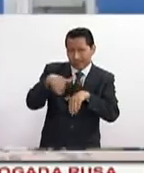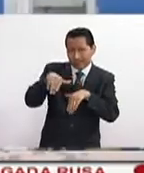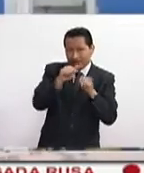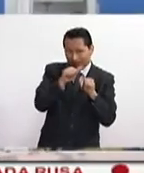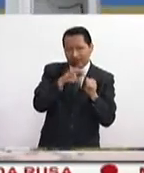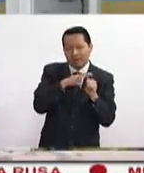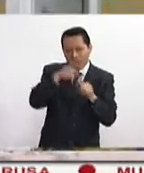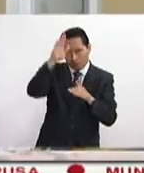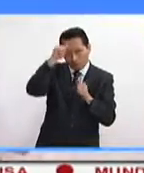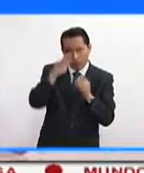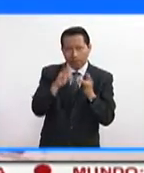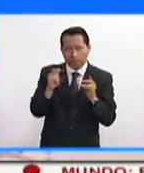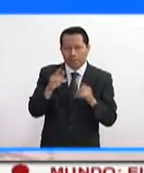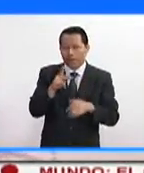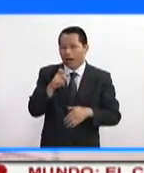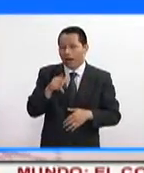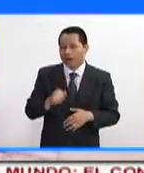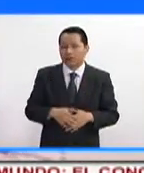París.